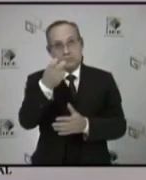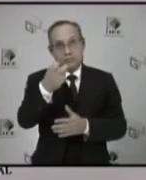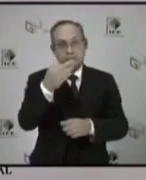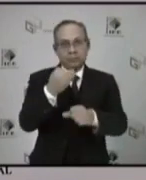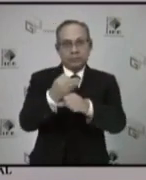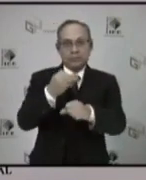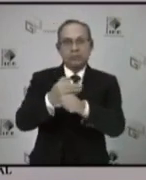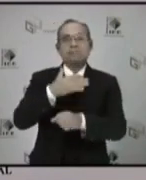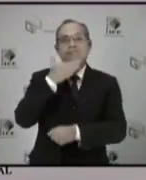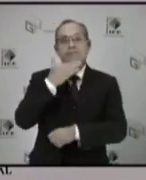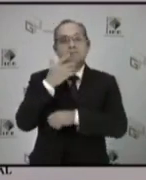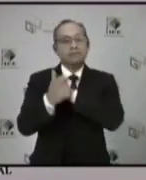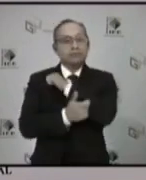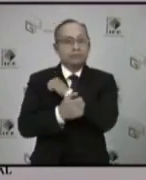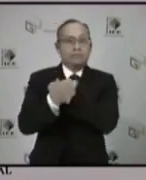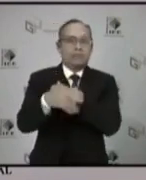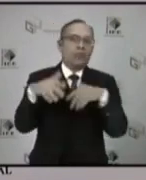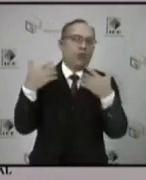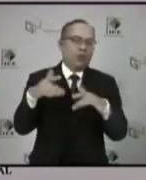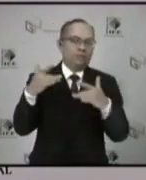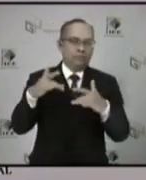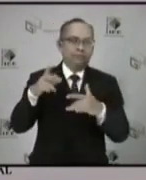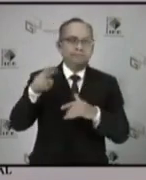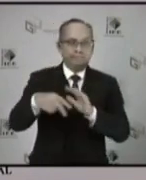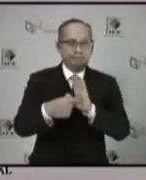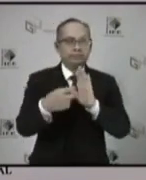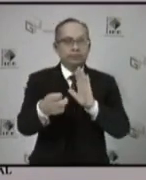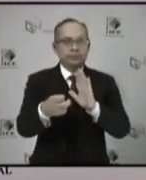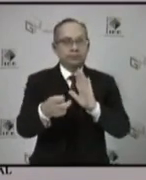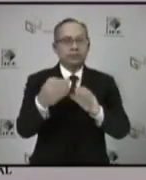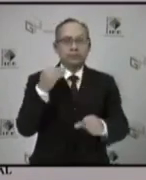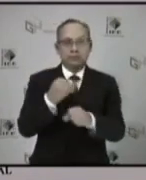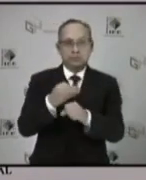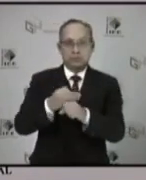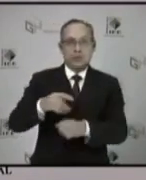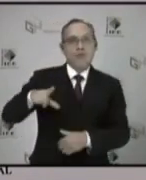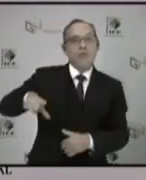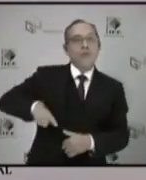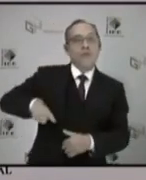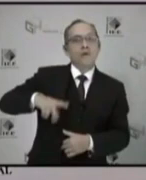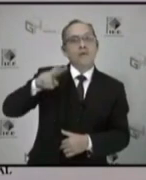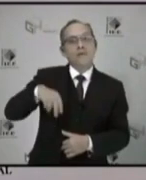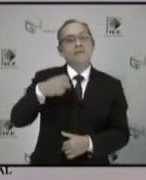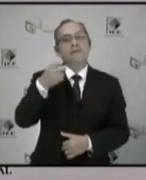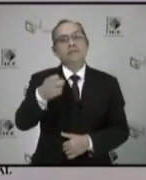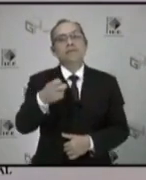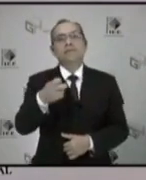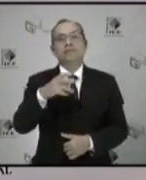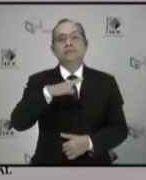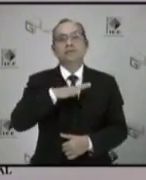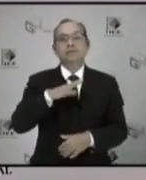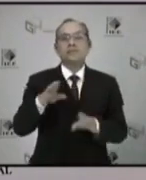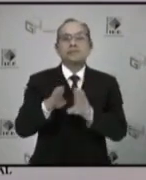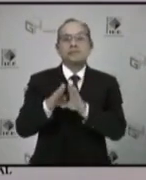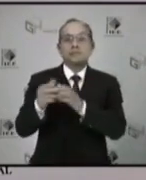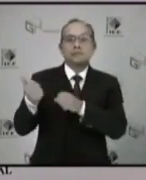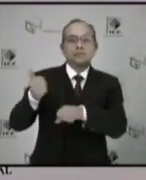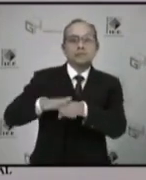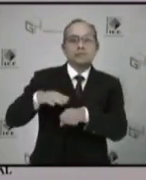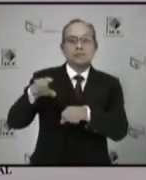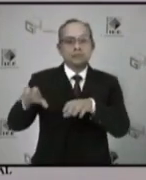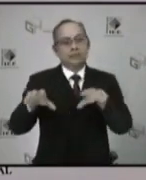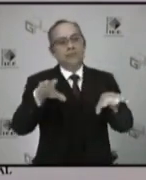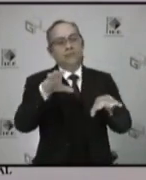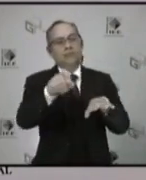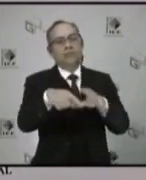es el tema que más nos duele. Por eso el eje transversal de mi gobierno serán las auditorías espejo. Convocaremos a